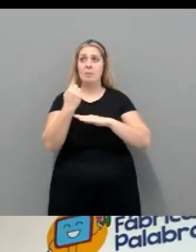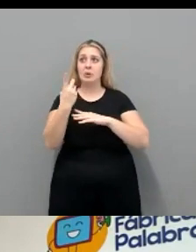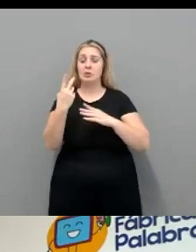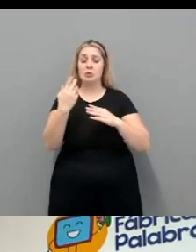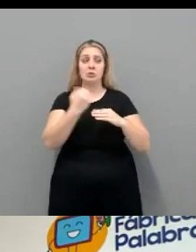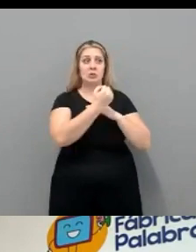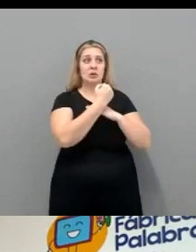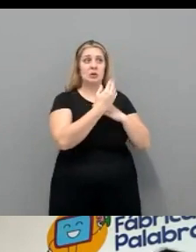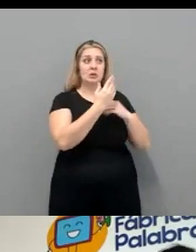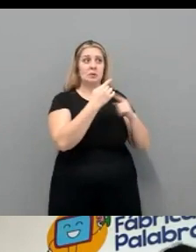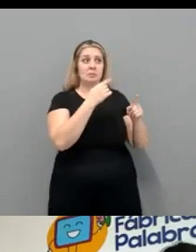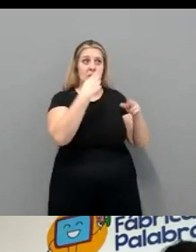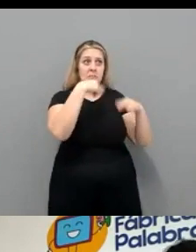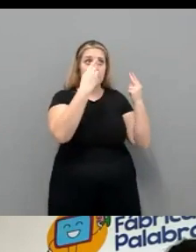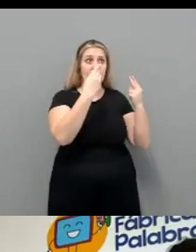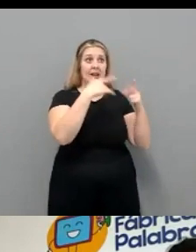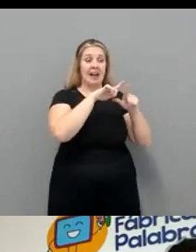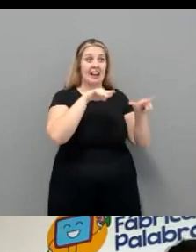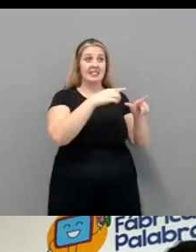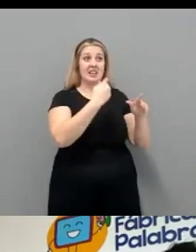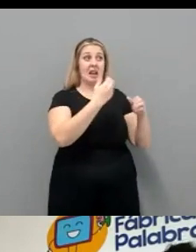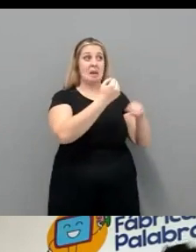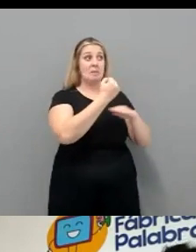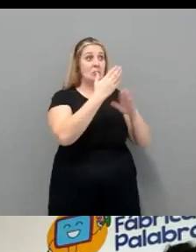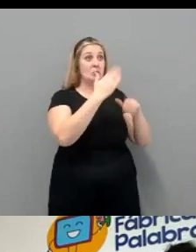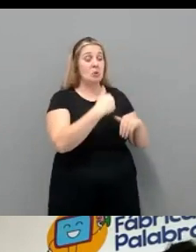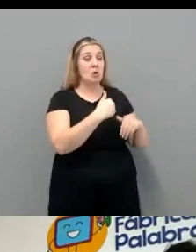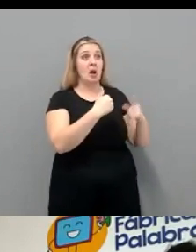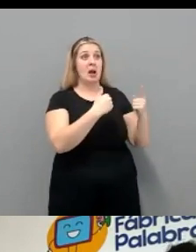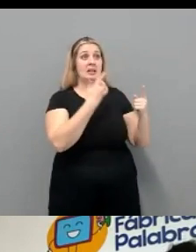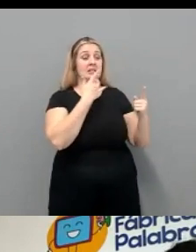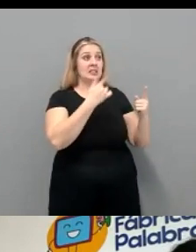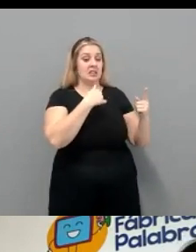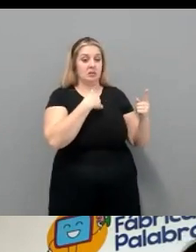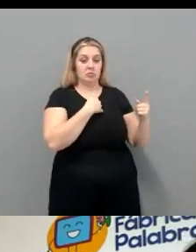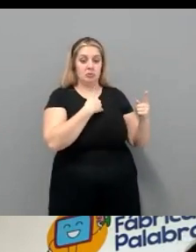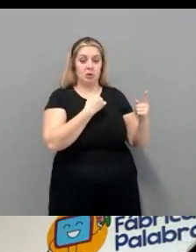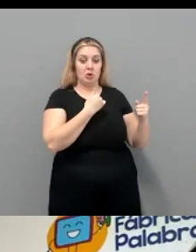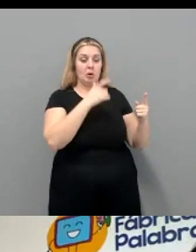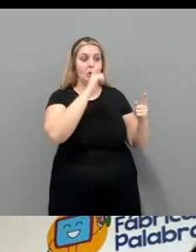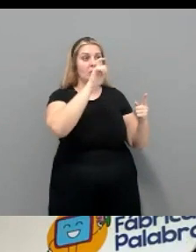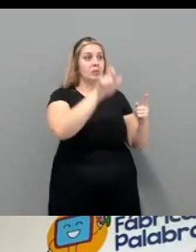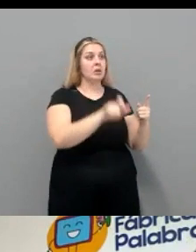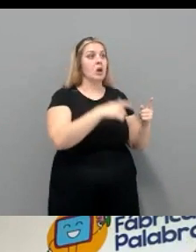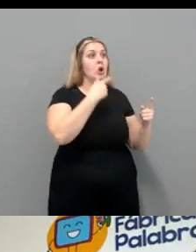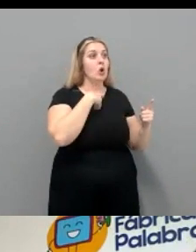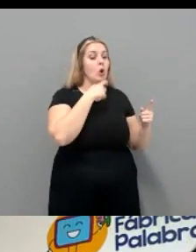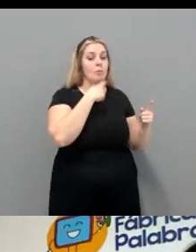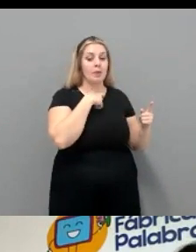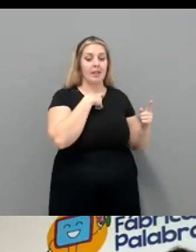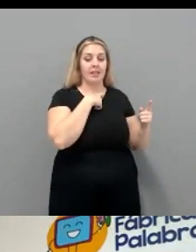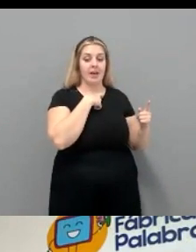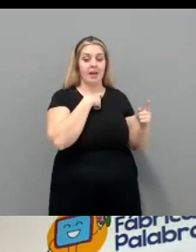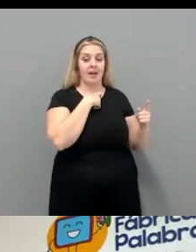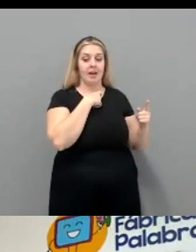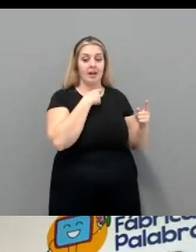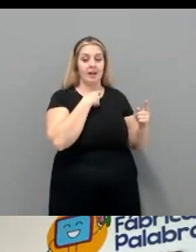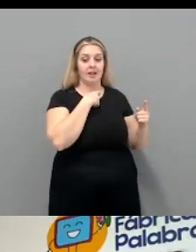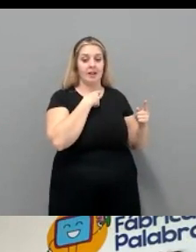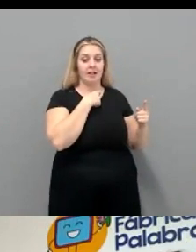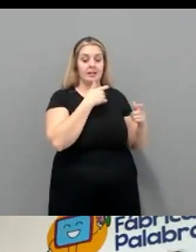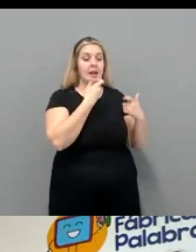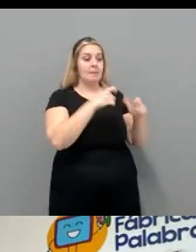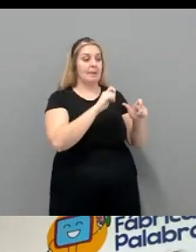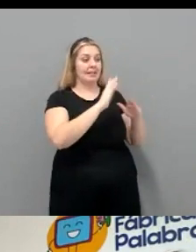necesarios dentro de las aulas, si por tanto no tengo a una logopeda que haga esa parte